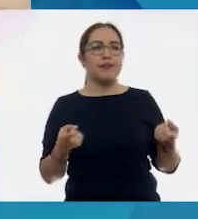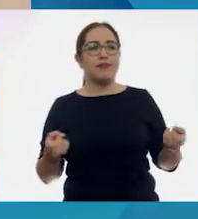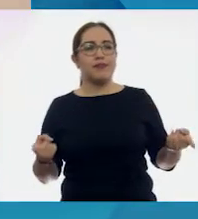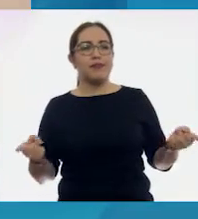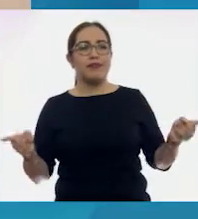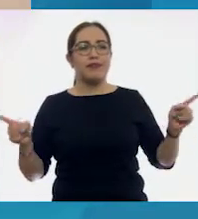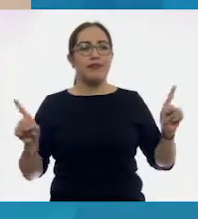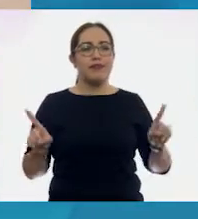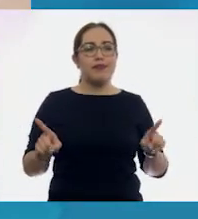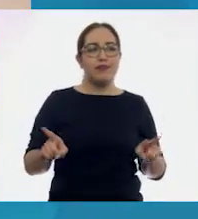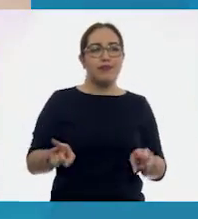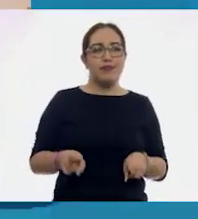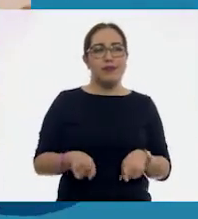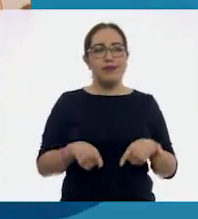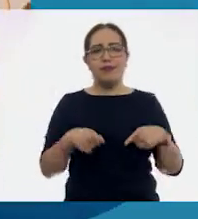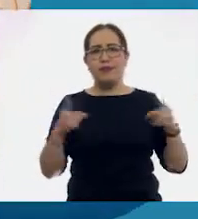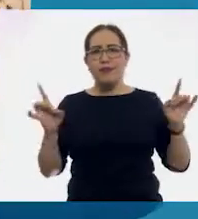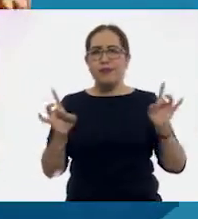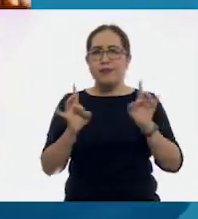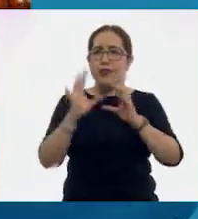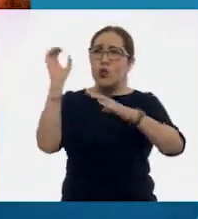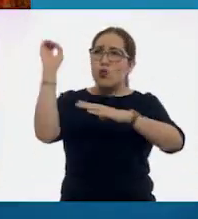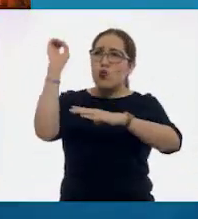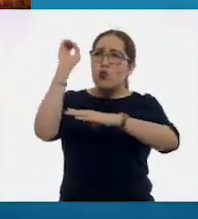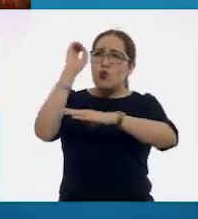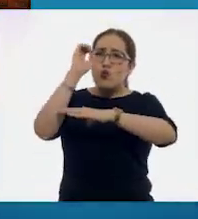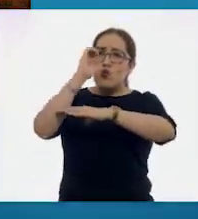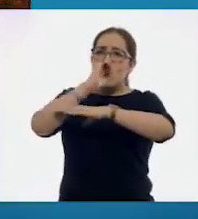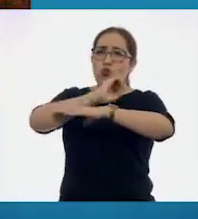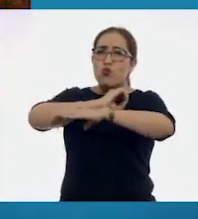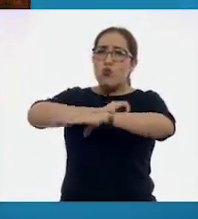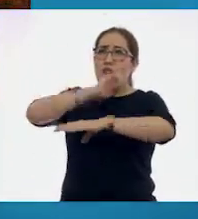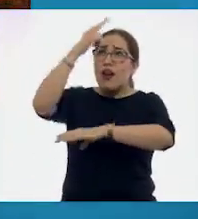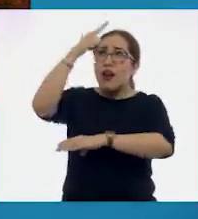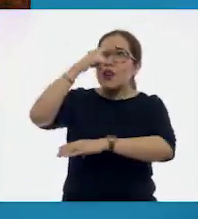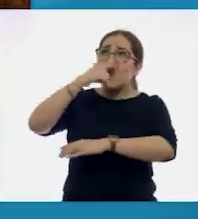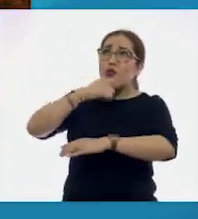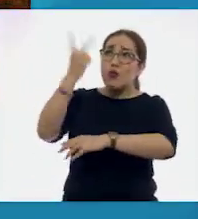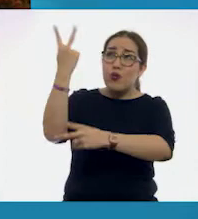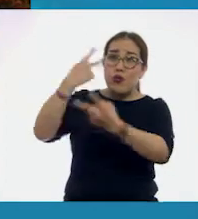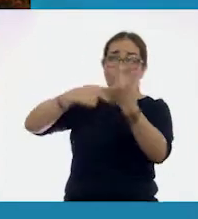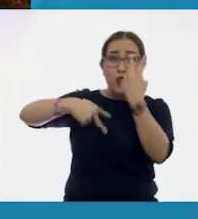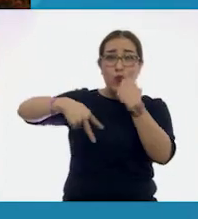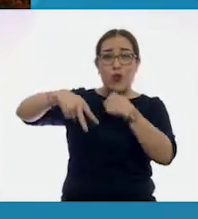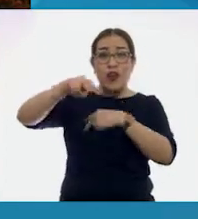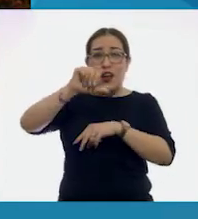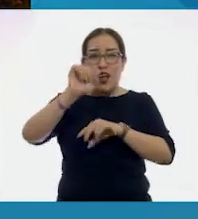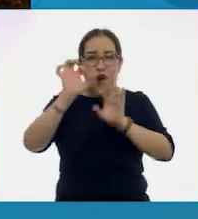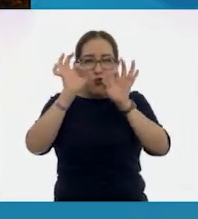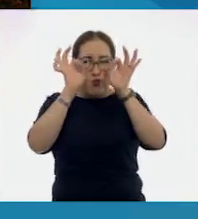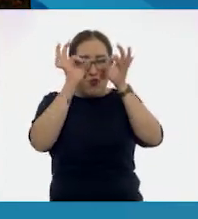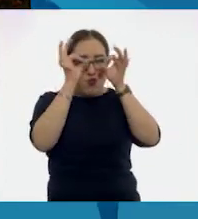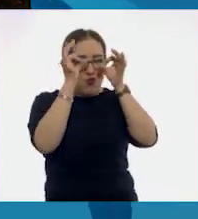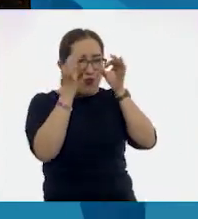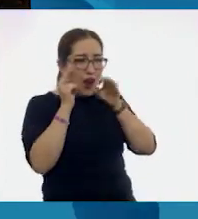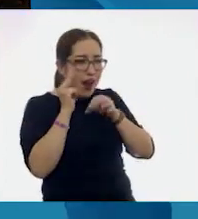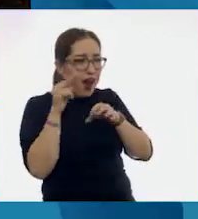Porque al caer la noche una lechuza la